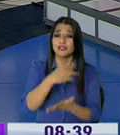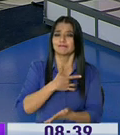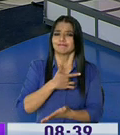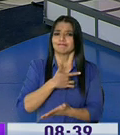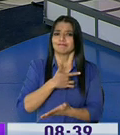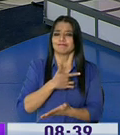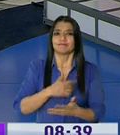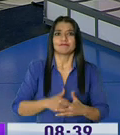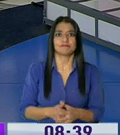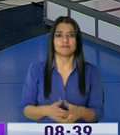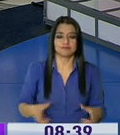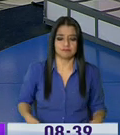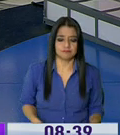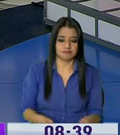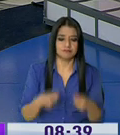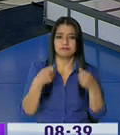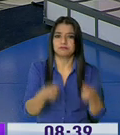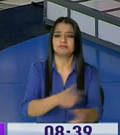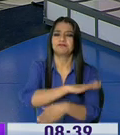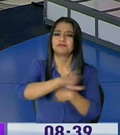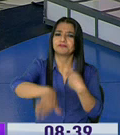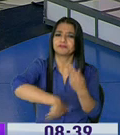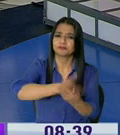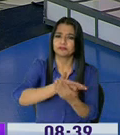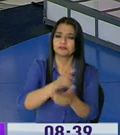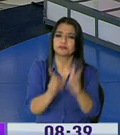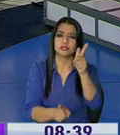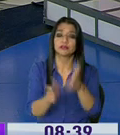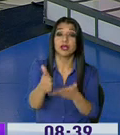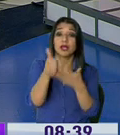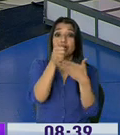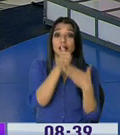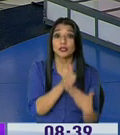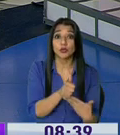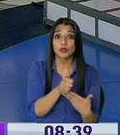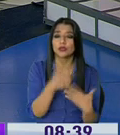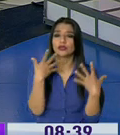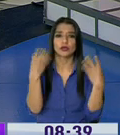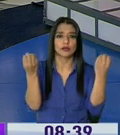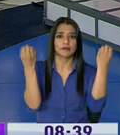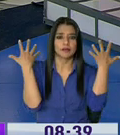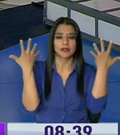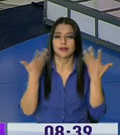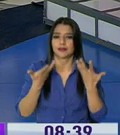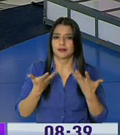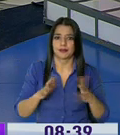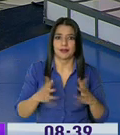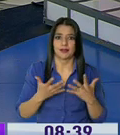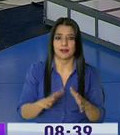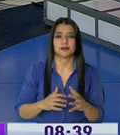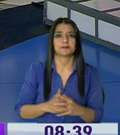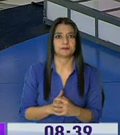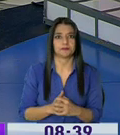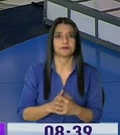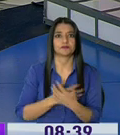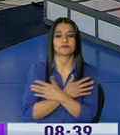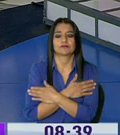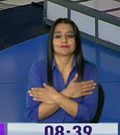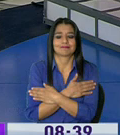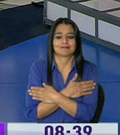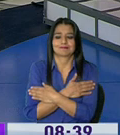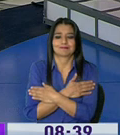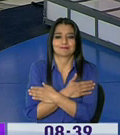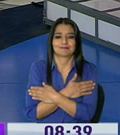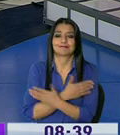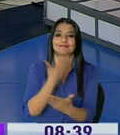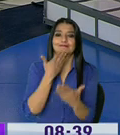El de las sillas de ruedas. Todos quienes han colaborado, que no nos olvidamos, así que reitero mis agradecimientos y les